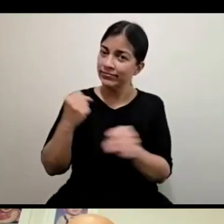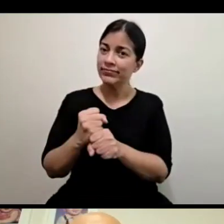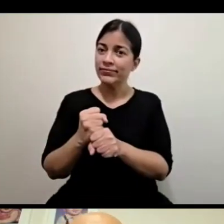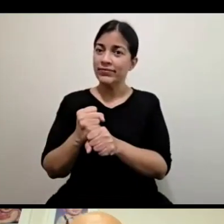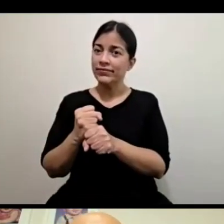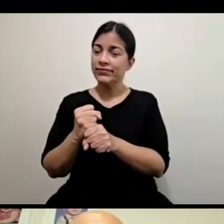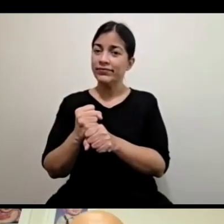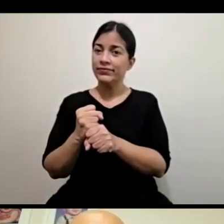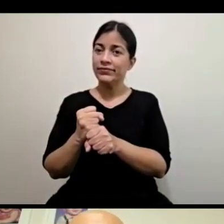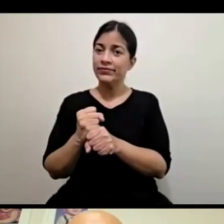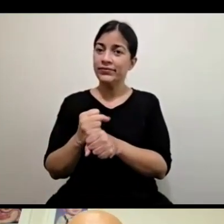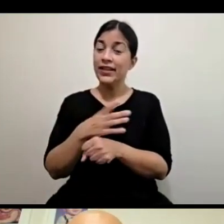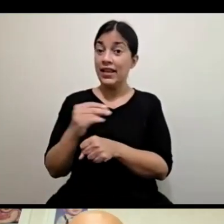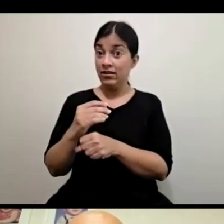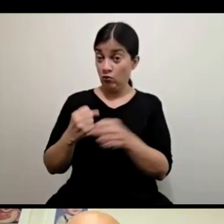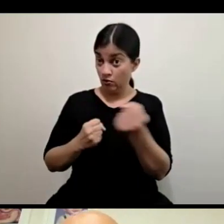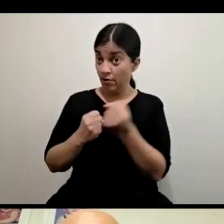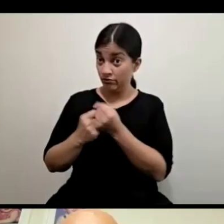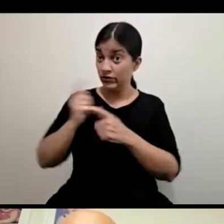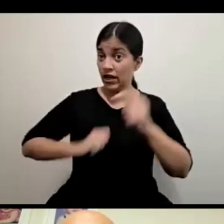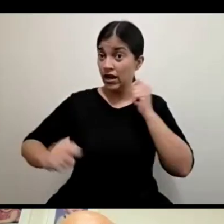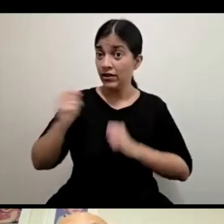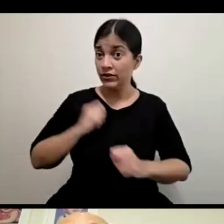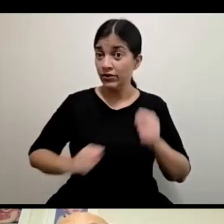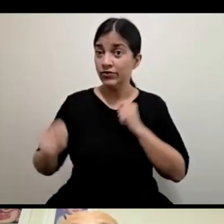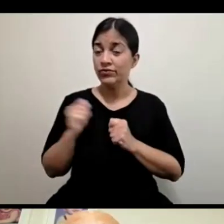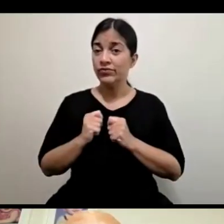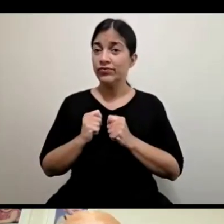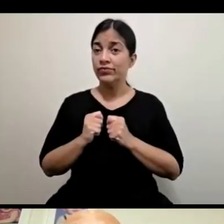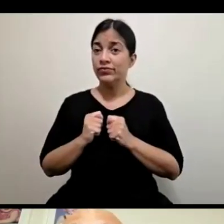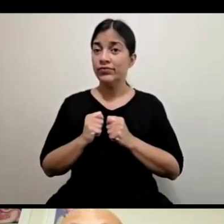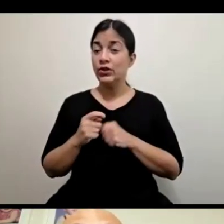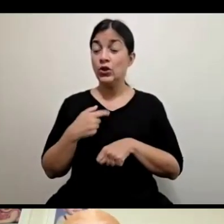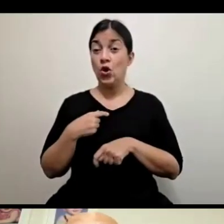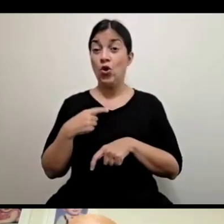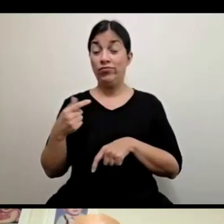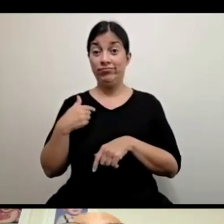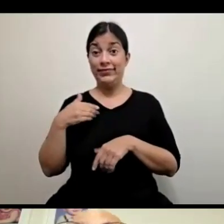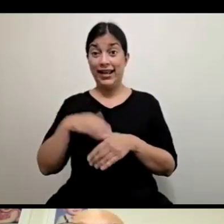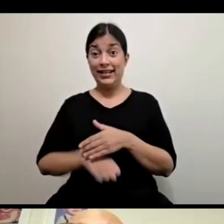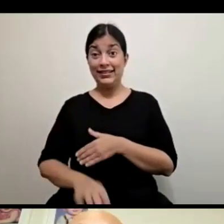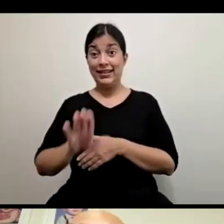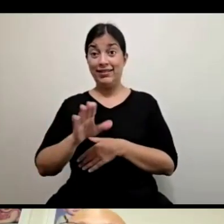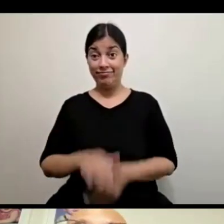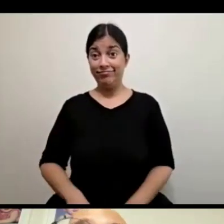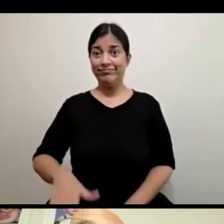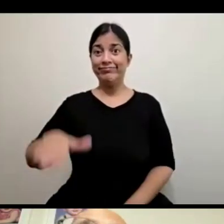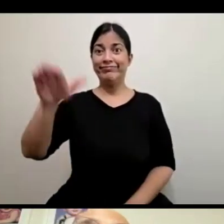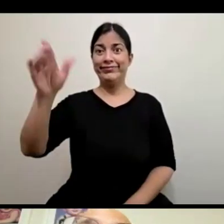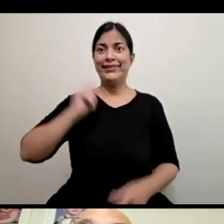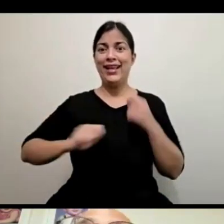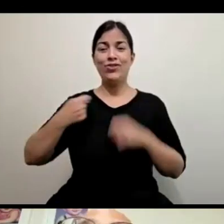y el ser un colaborador en el teatro. Yo, que llevo desde que nací, nunca